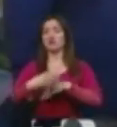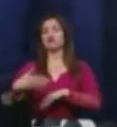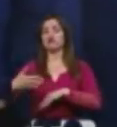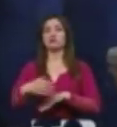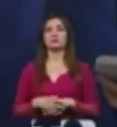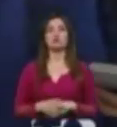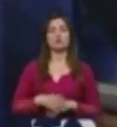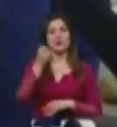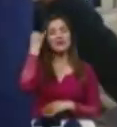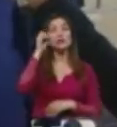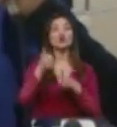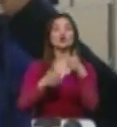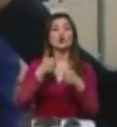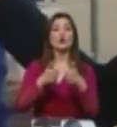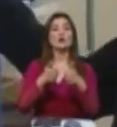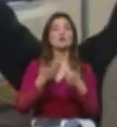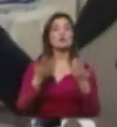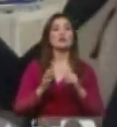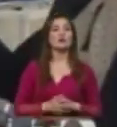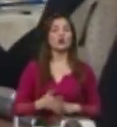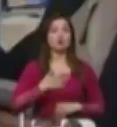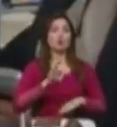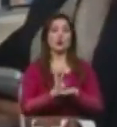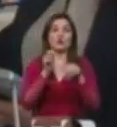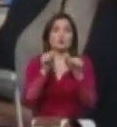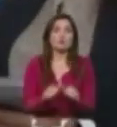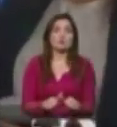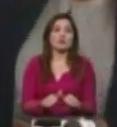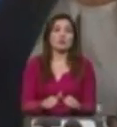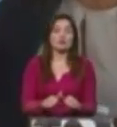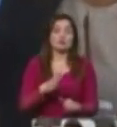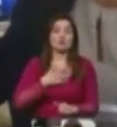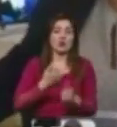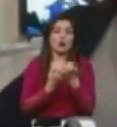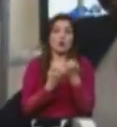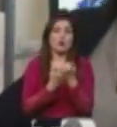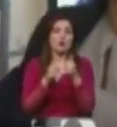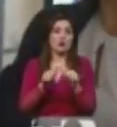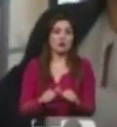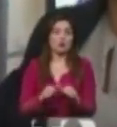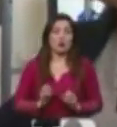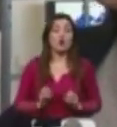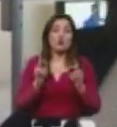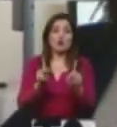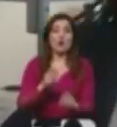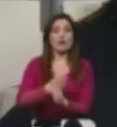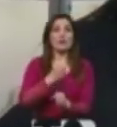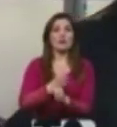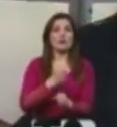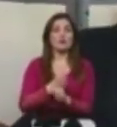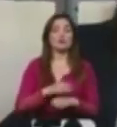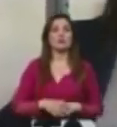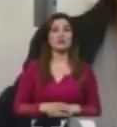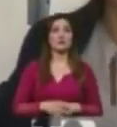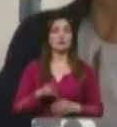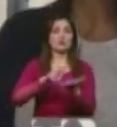o ir al Perú? No, la idea mía es quedarme acá, ¿sí entiendes? Lo que quiero en realidad es que me den la oportunidad o me firmen un papel o me